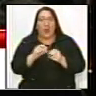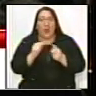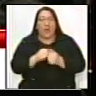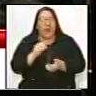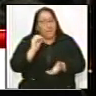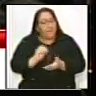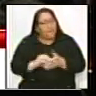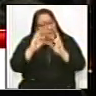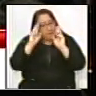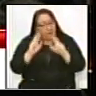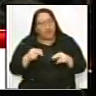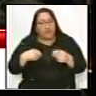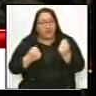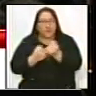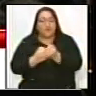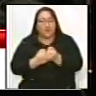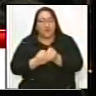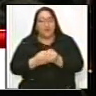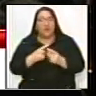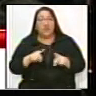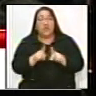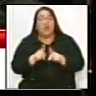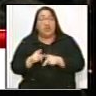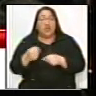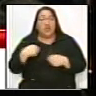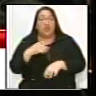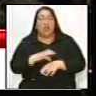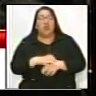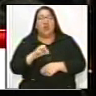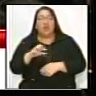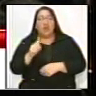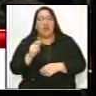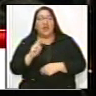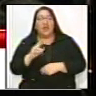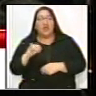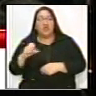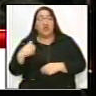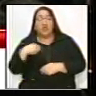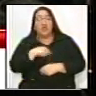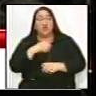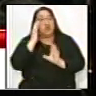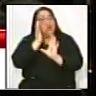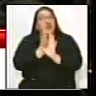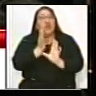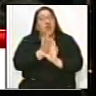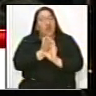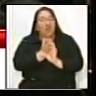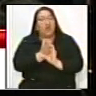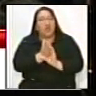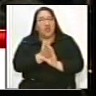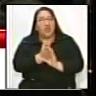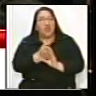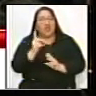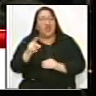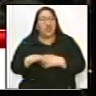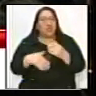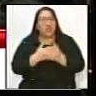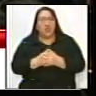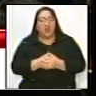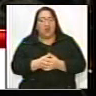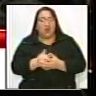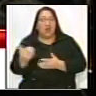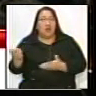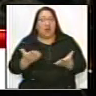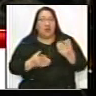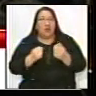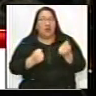razón nosotros los vamos a apoyar. También tenemos a la doctora Patricia, que es nuestra psicóloga. Yo sé que casi todos reciben